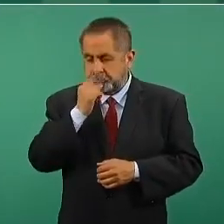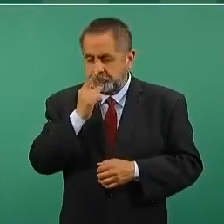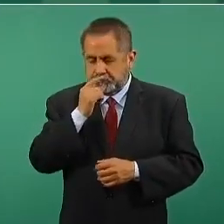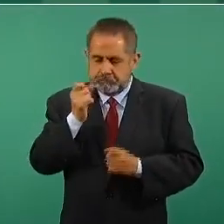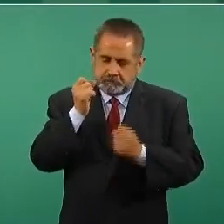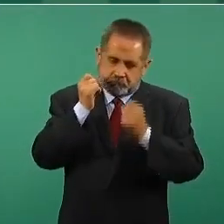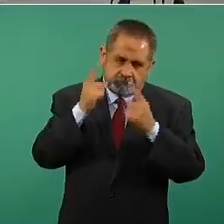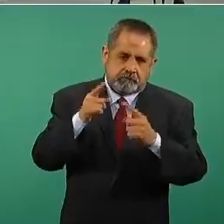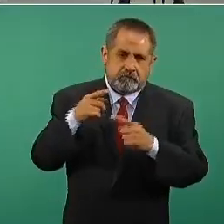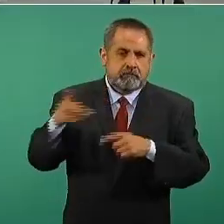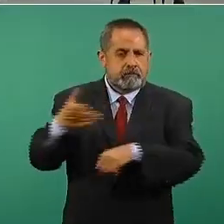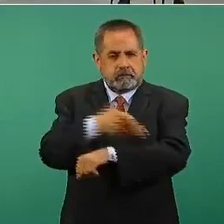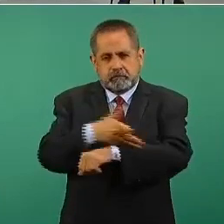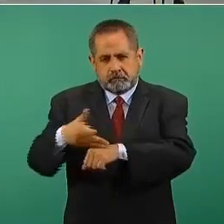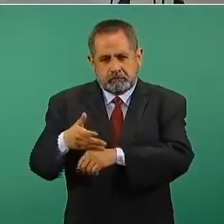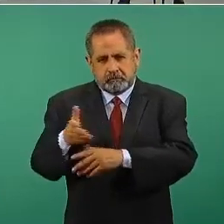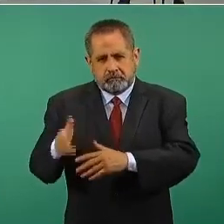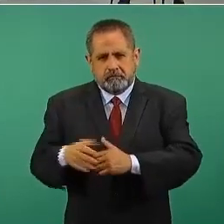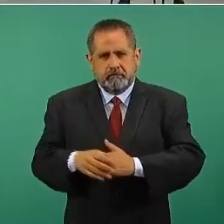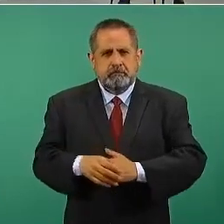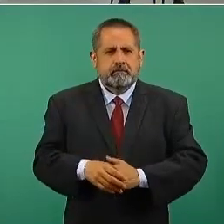policías, a sus familias,